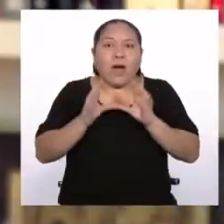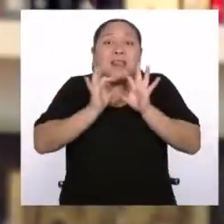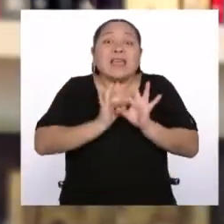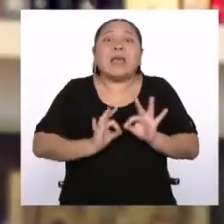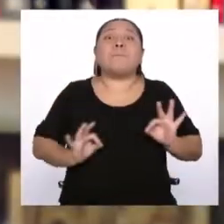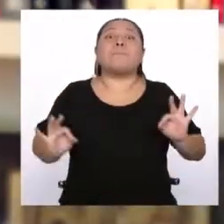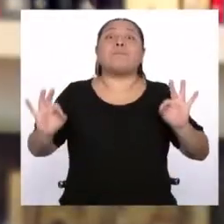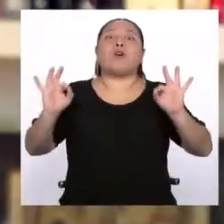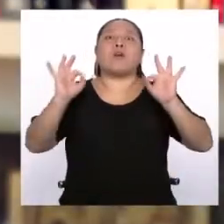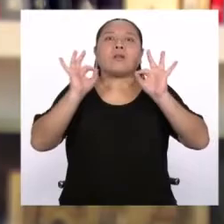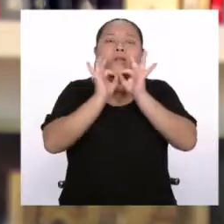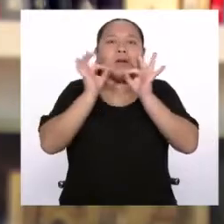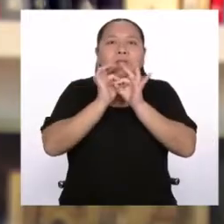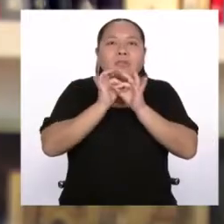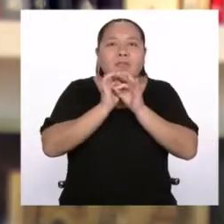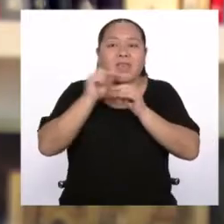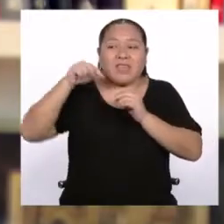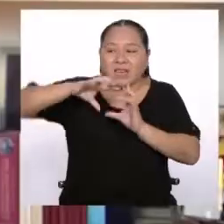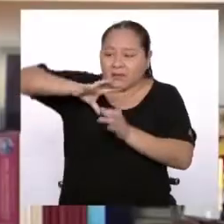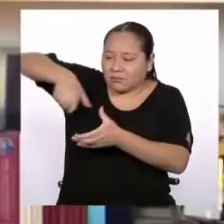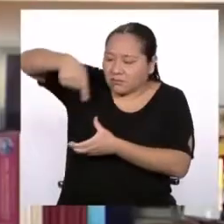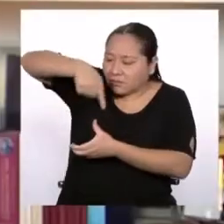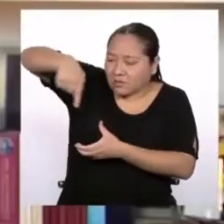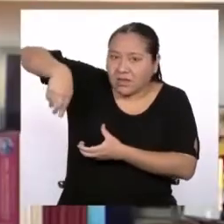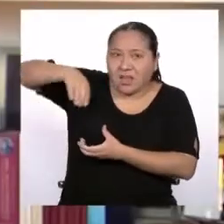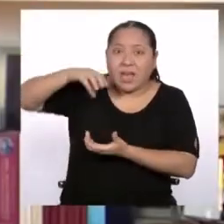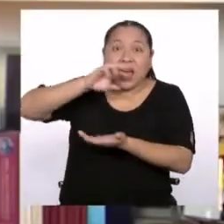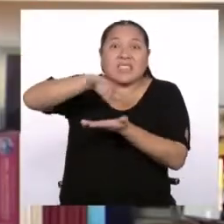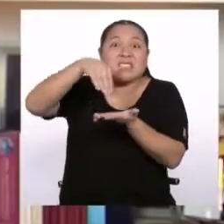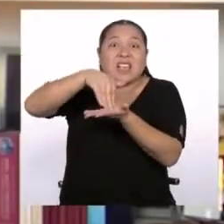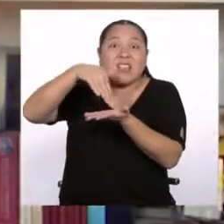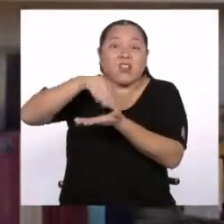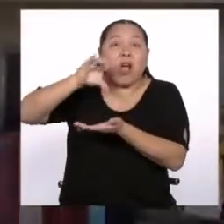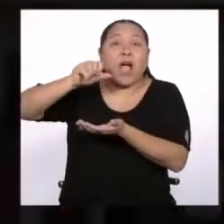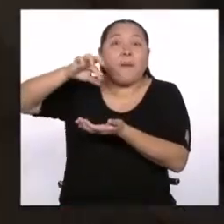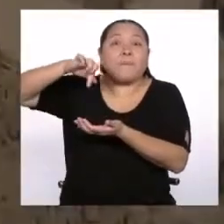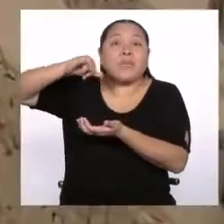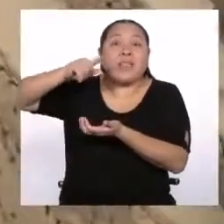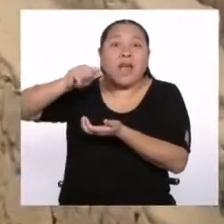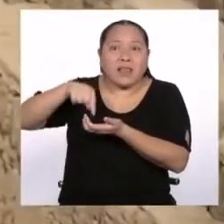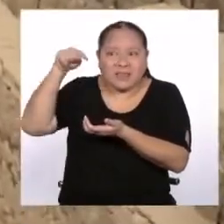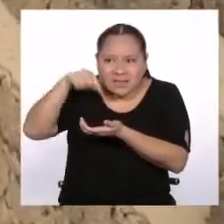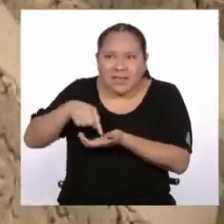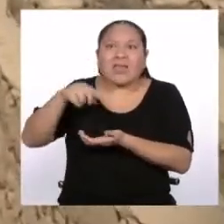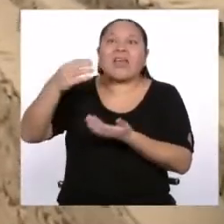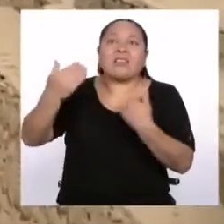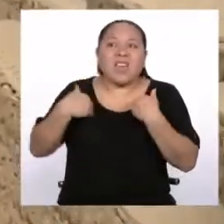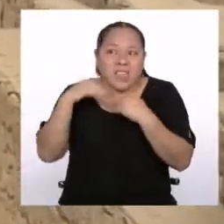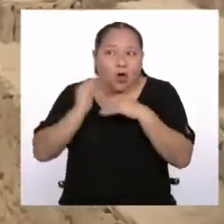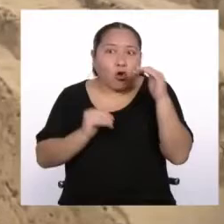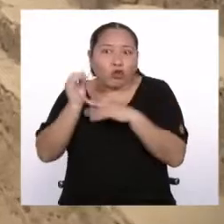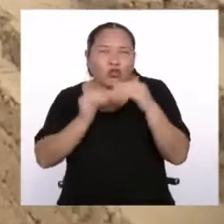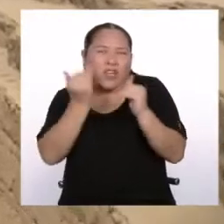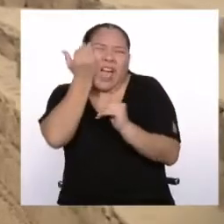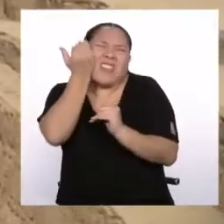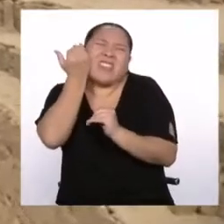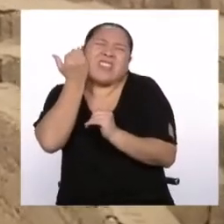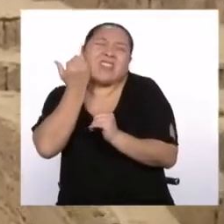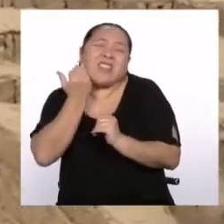de capitales del mundo, con un legado que le da originalidad, que le da diferencia.